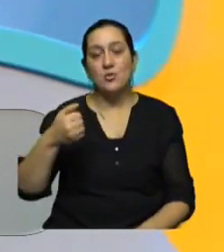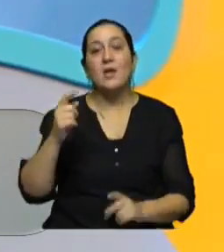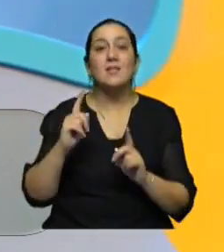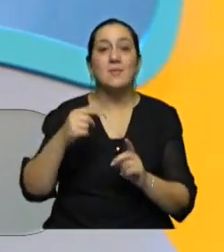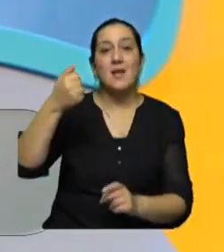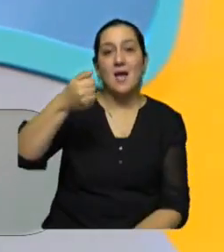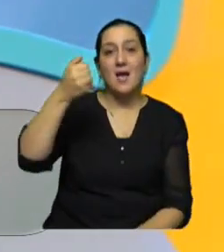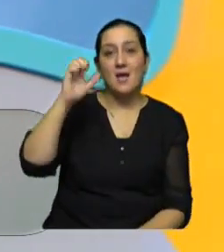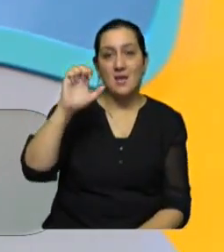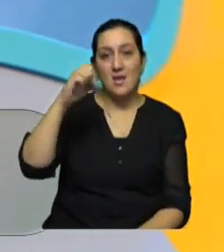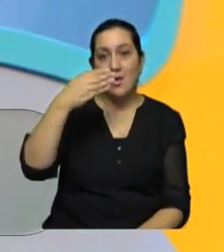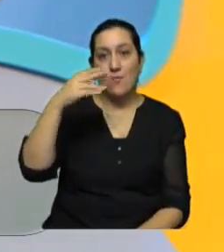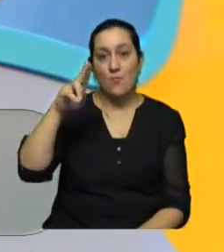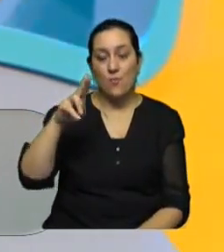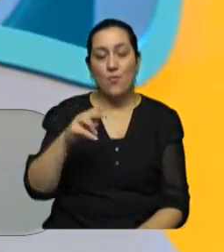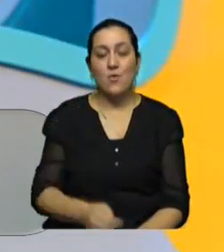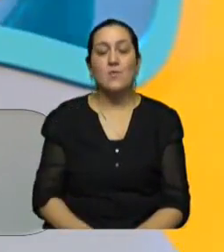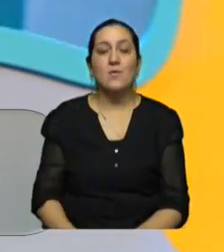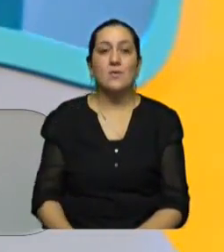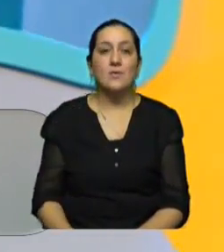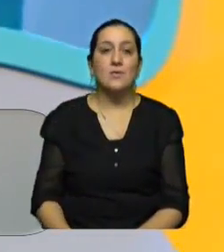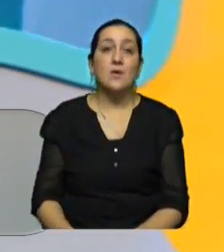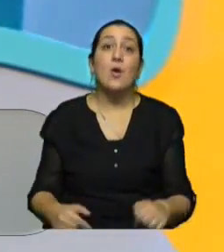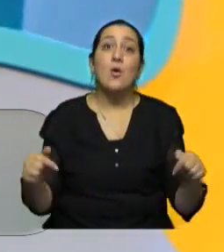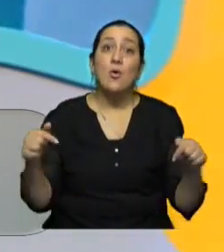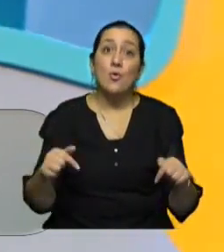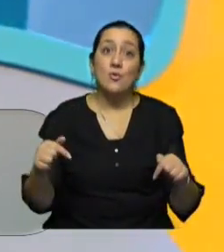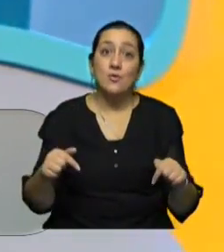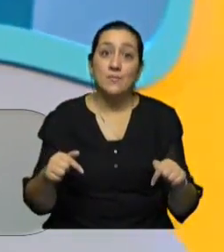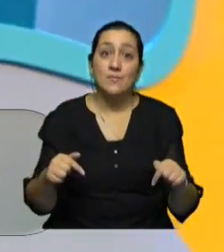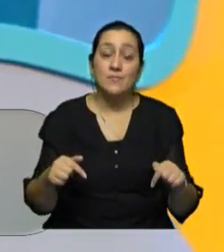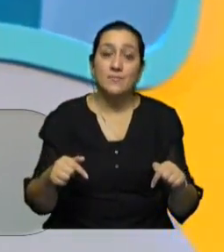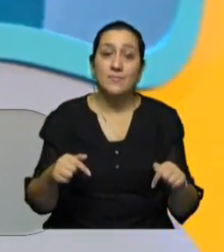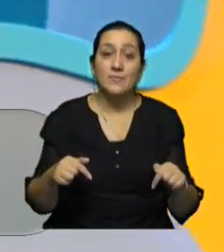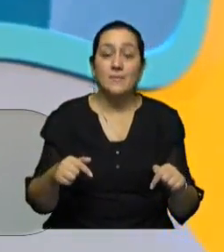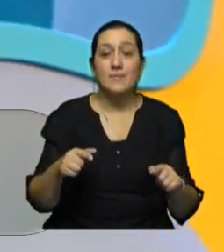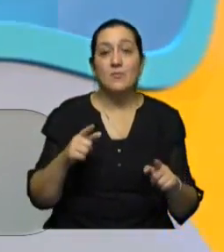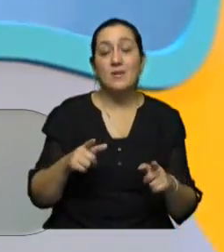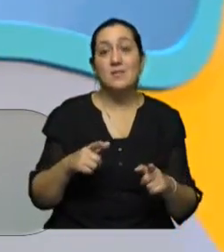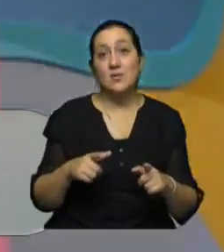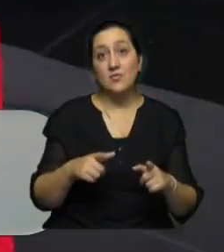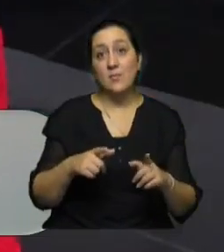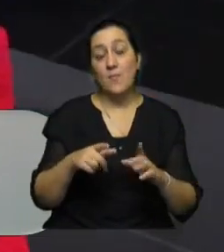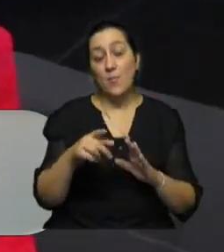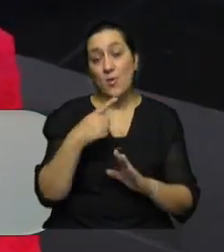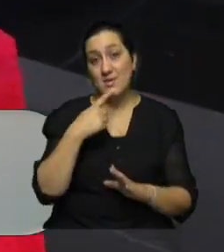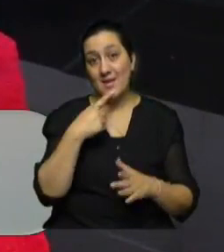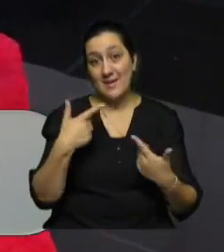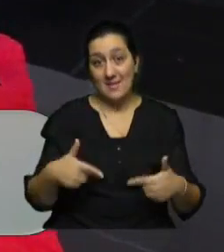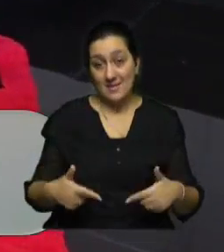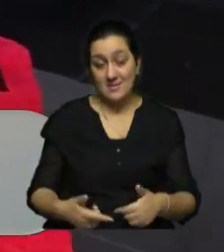ese empoderamiento a partir de la cultura. ¿Algo de eso es hoy este tipo de políticas de la intendencia entre ellas? Yo creo que fueron